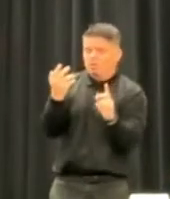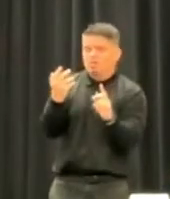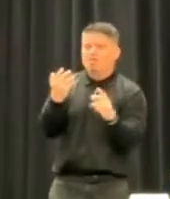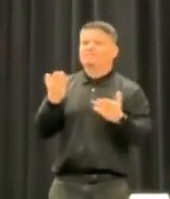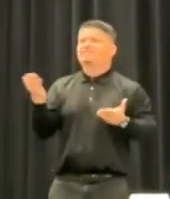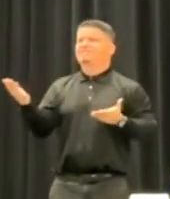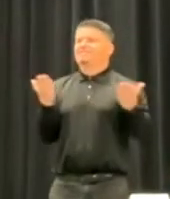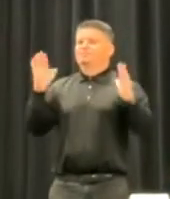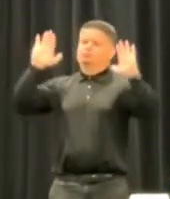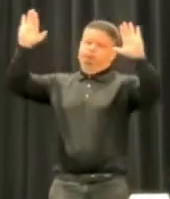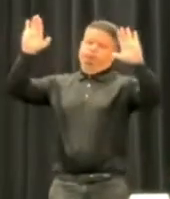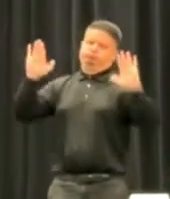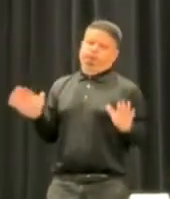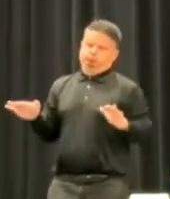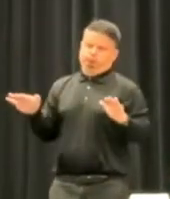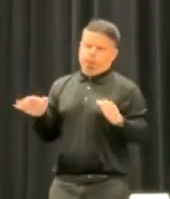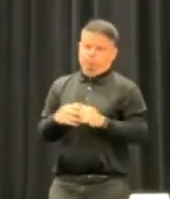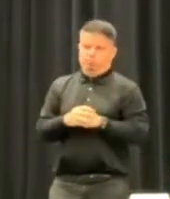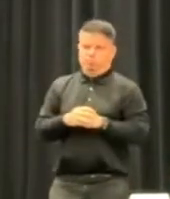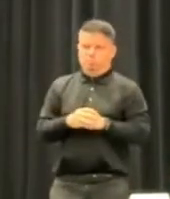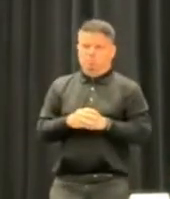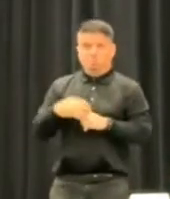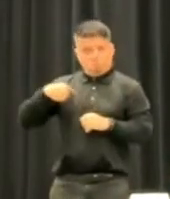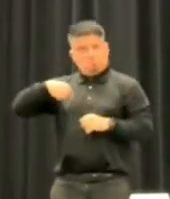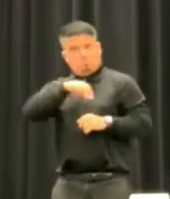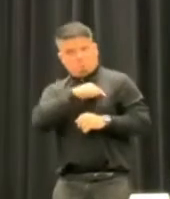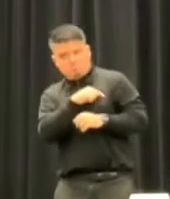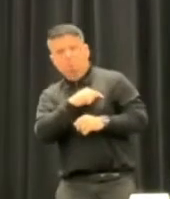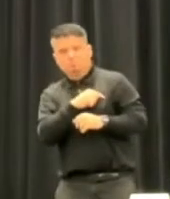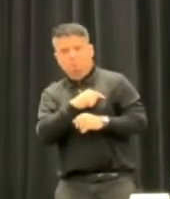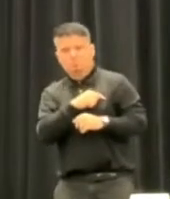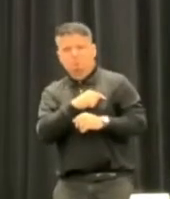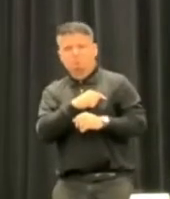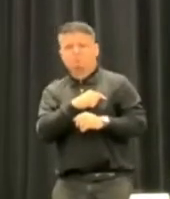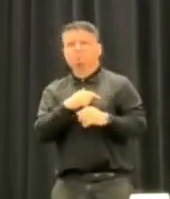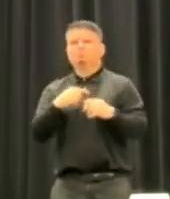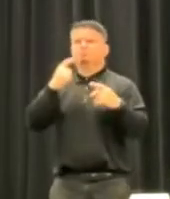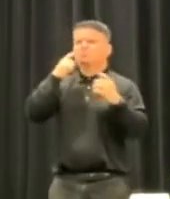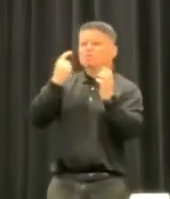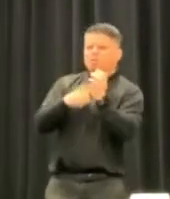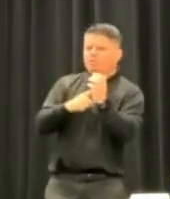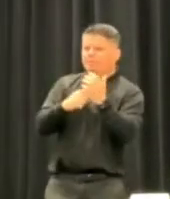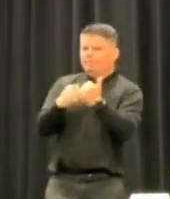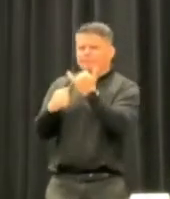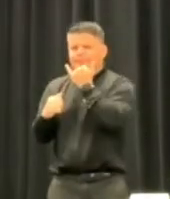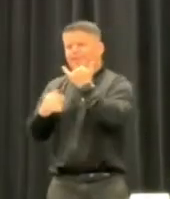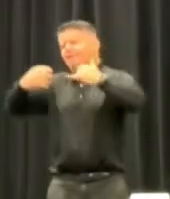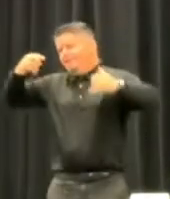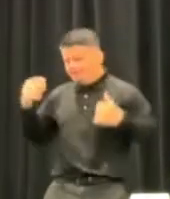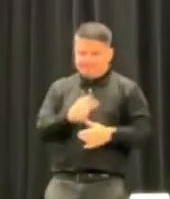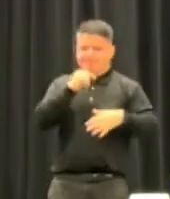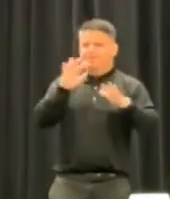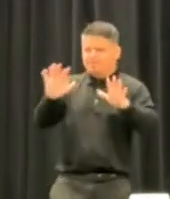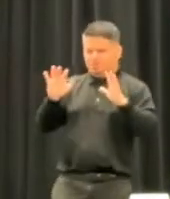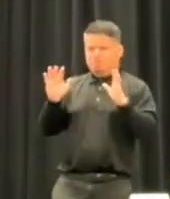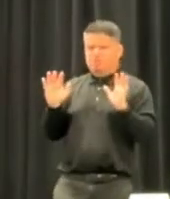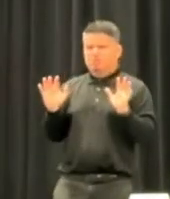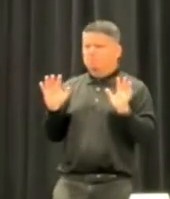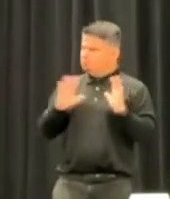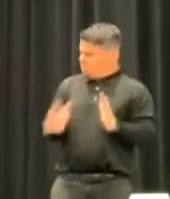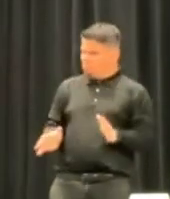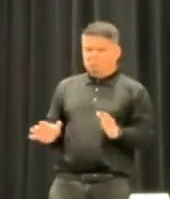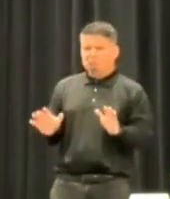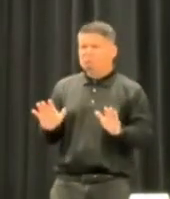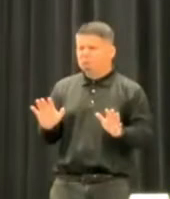movimiento vamos a encontrar fallas vamos a encontrar detalles